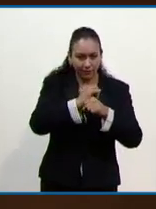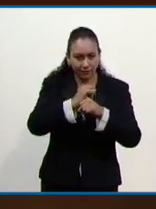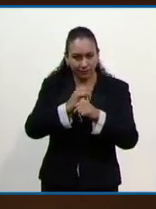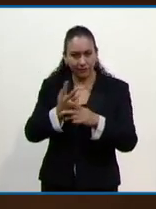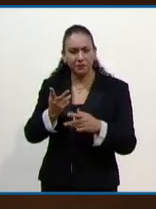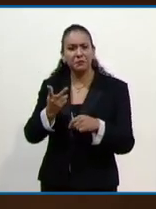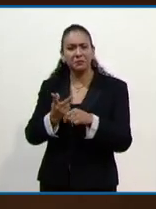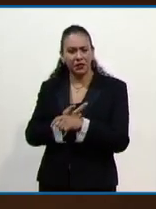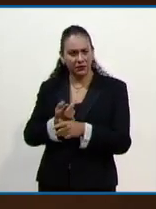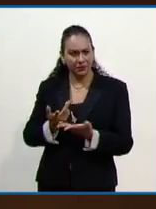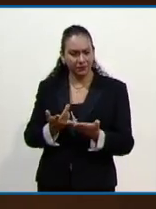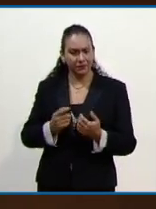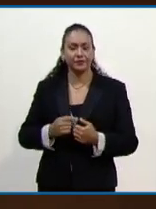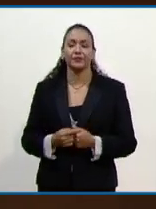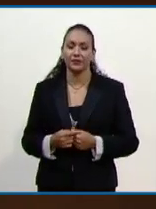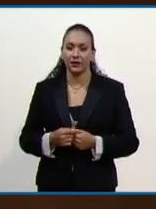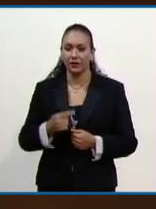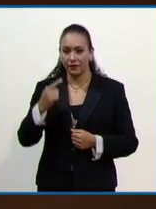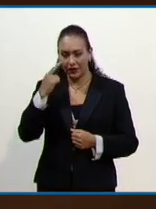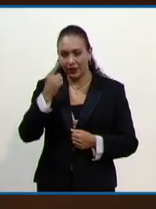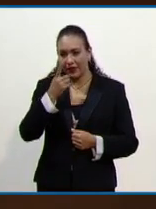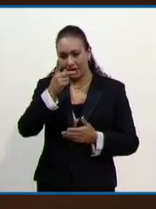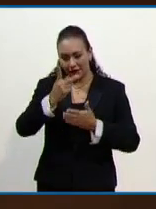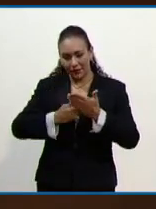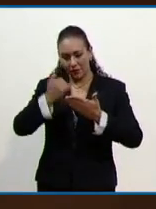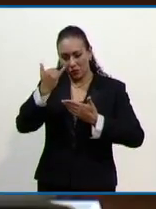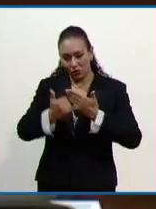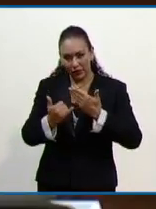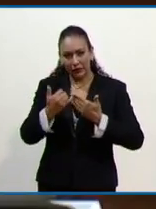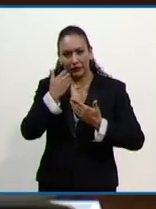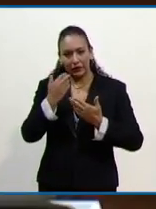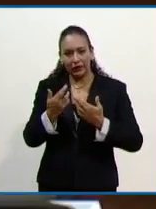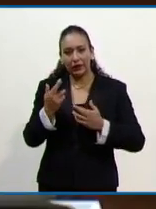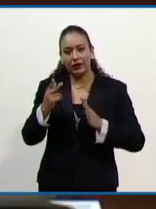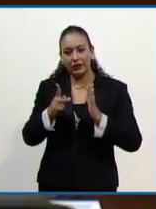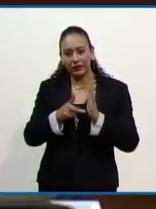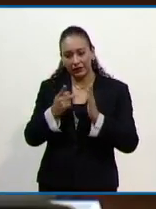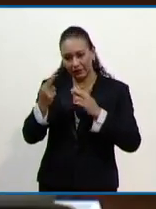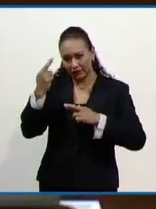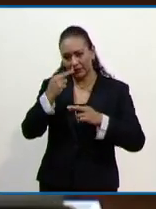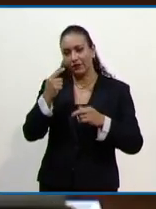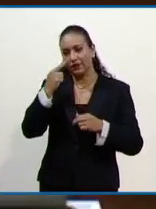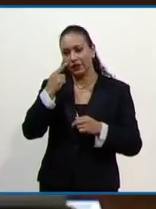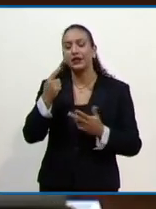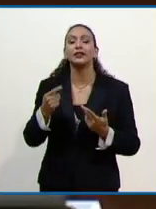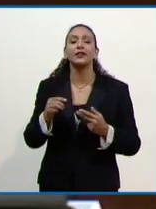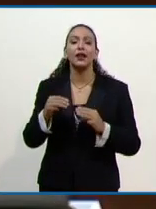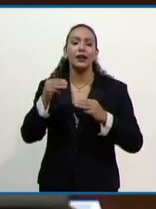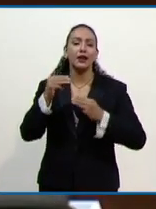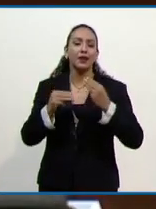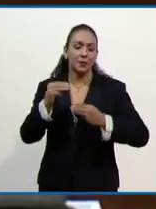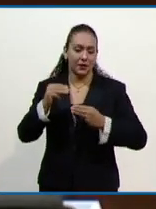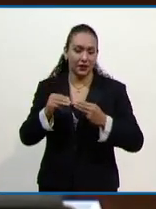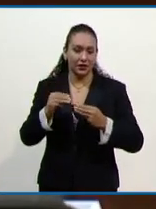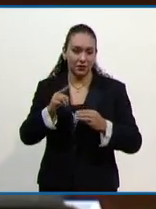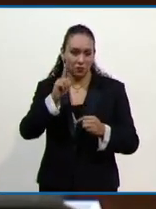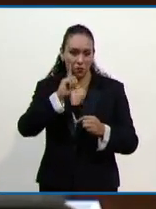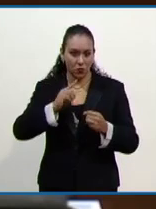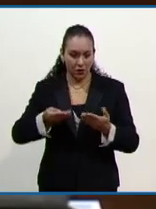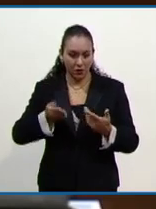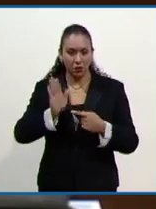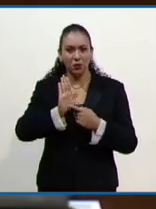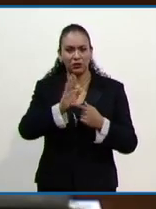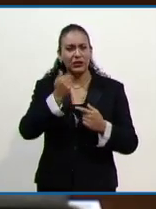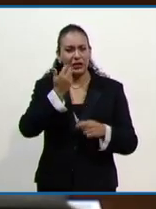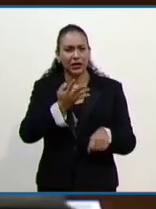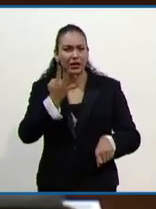Judicial de la Federación rechazó el proyecto de resolución que presentó la magistrada Yanine Otálora Malací en torno a